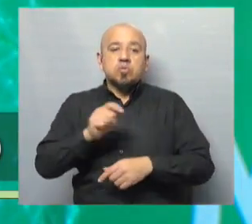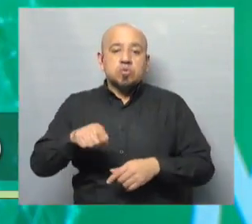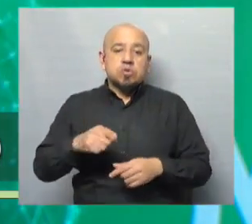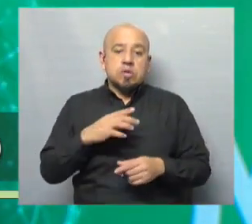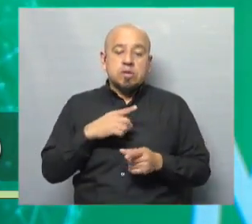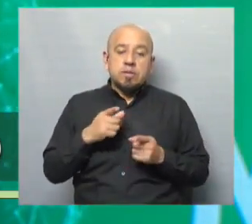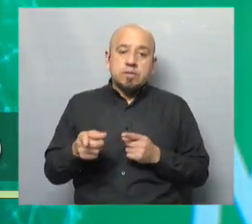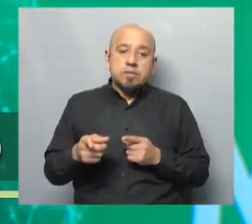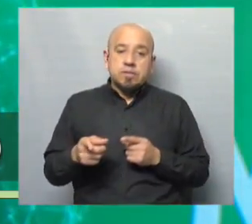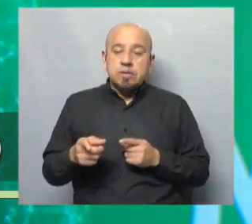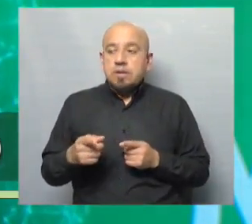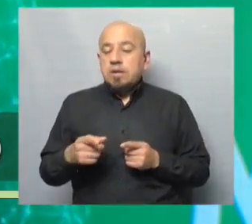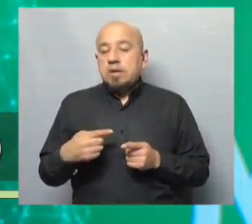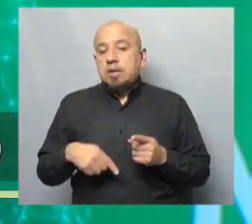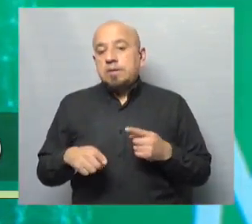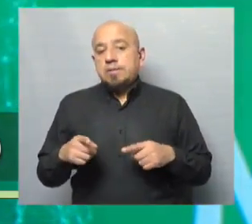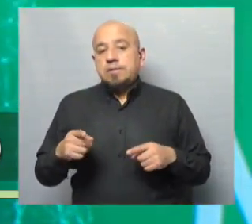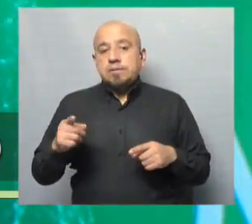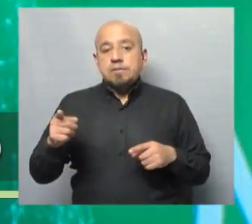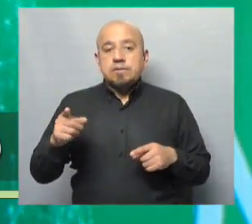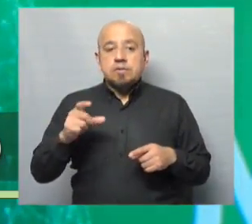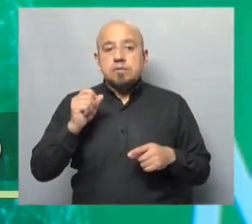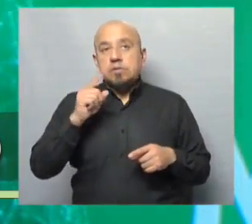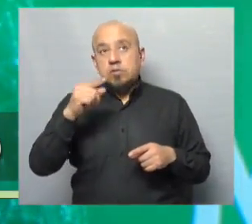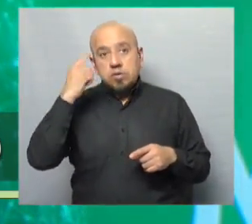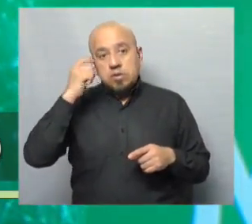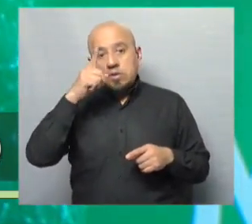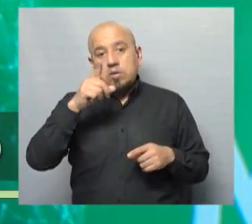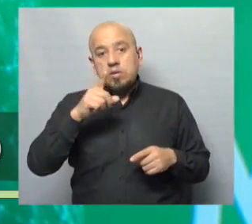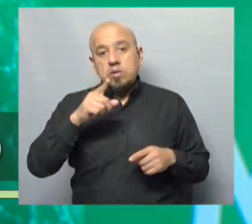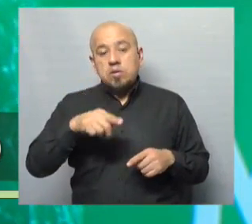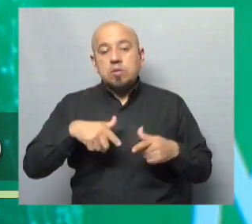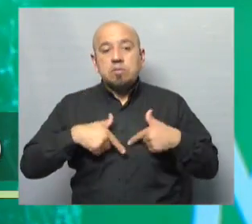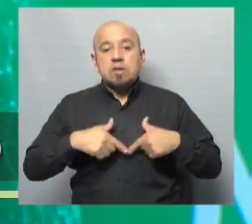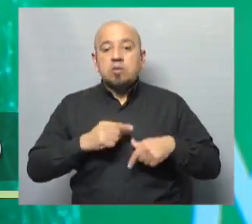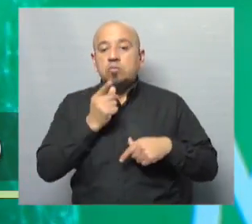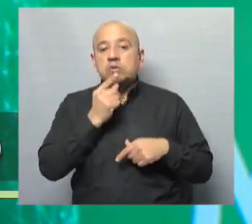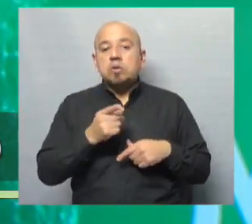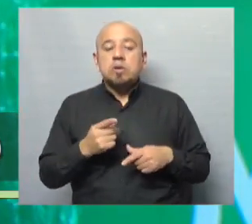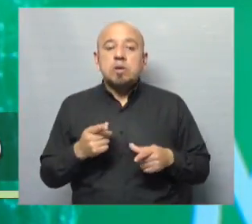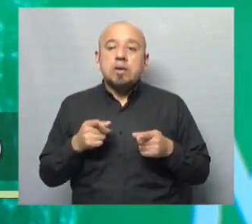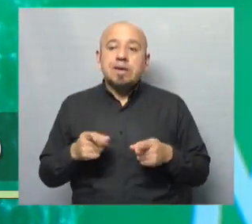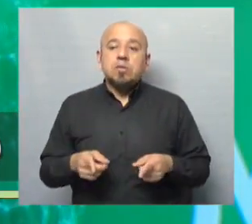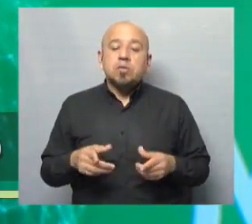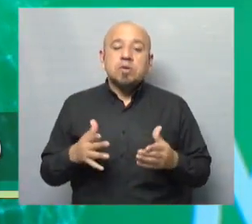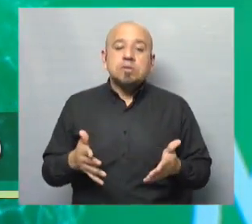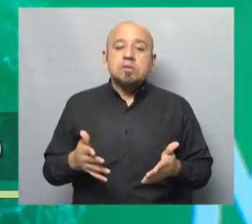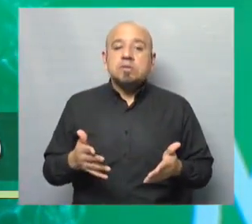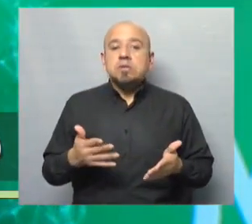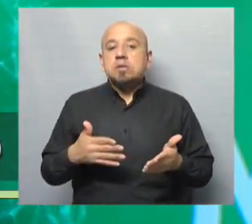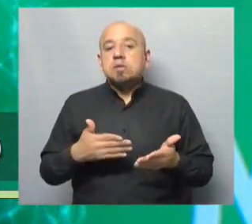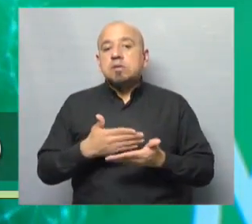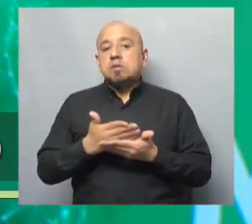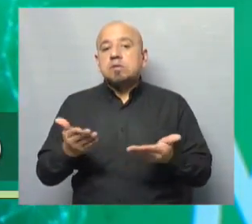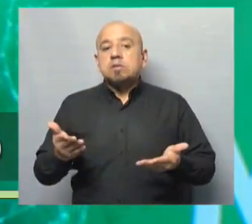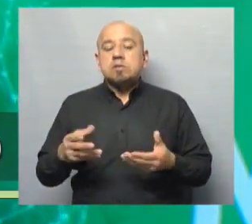iniciativa en parte del propio ministerio y todo esto en realidad es un montaje que termina